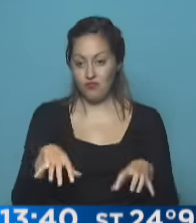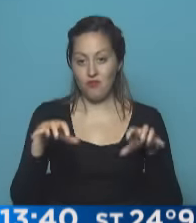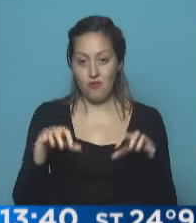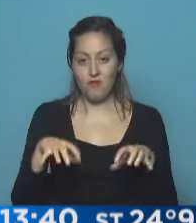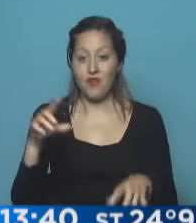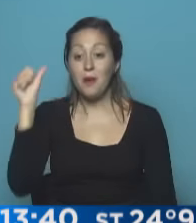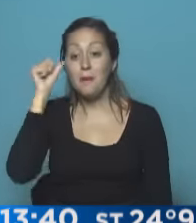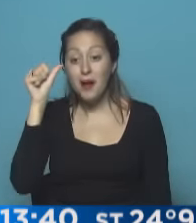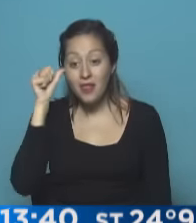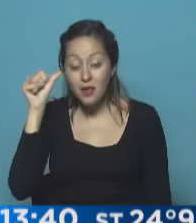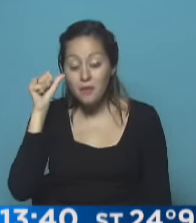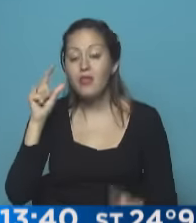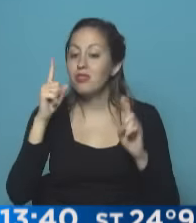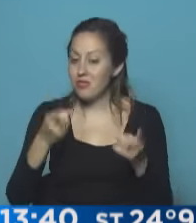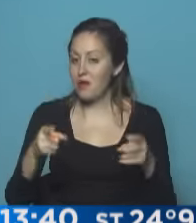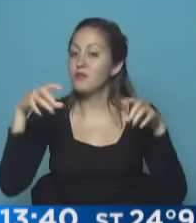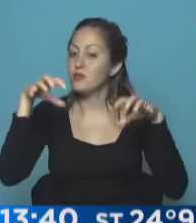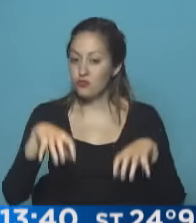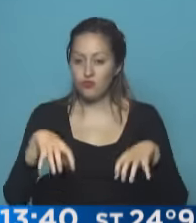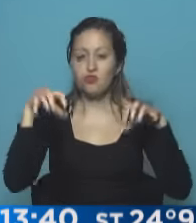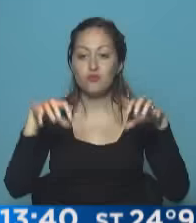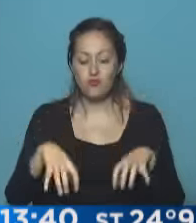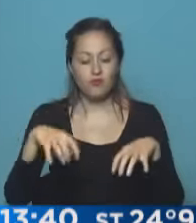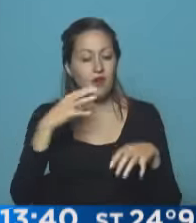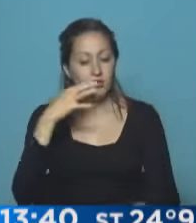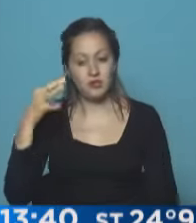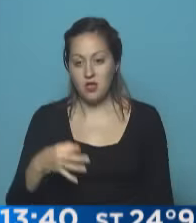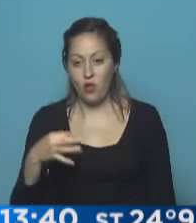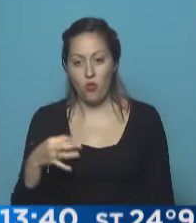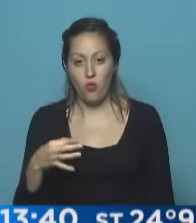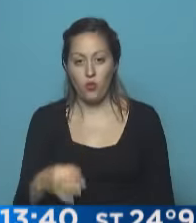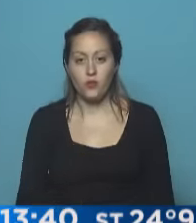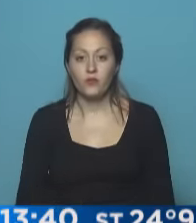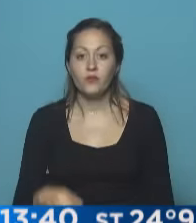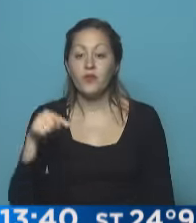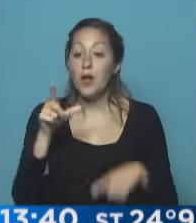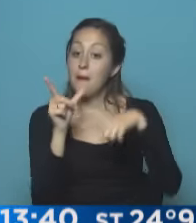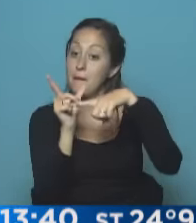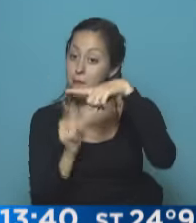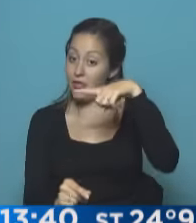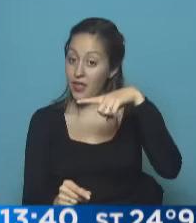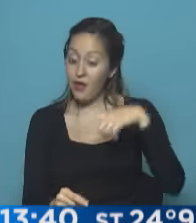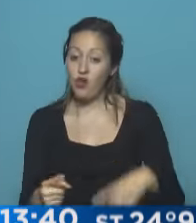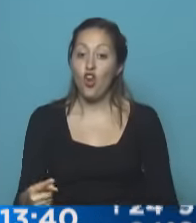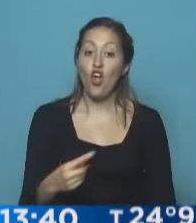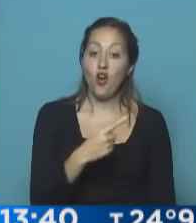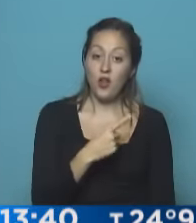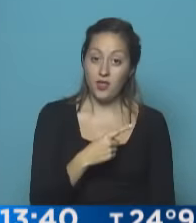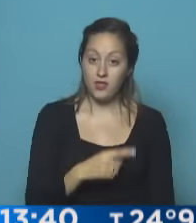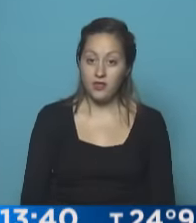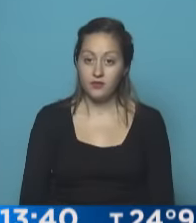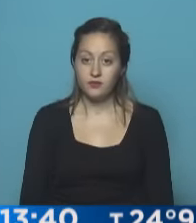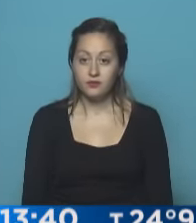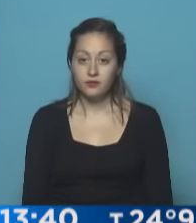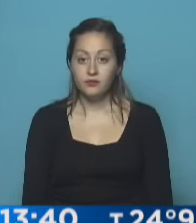costa atlántica alguna precipitación altamente probable. Estamos en la Patagonia, en el noreste de la